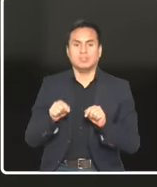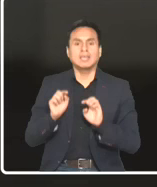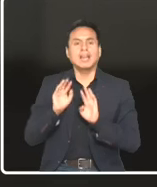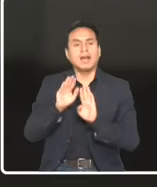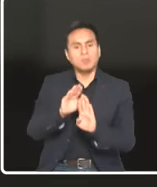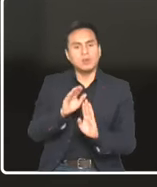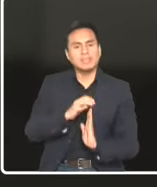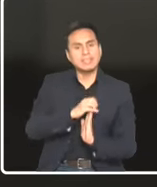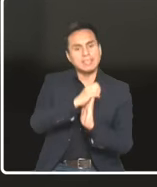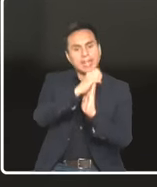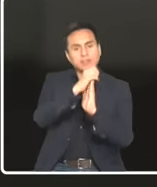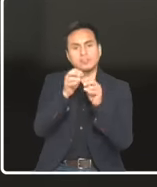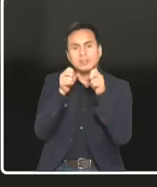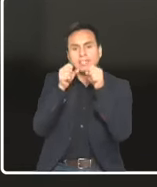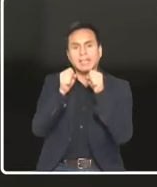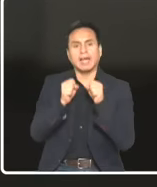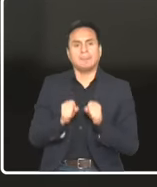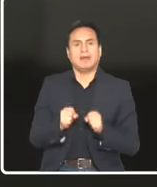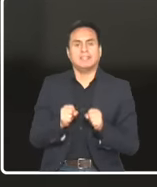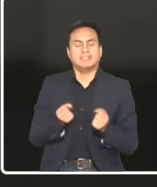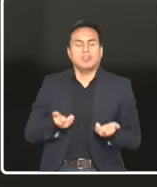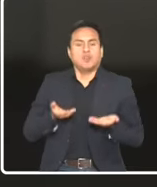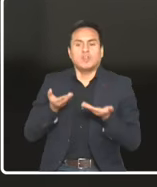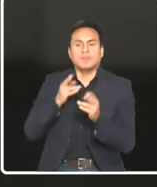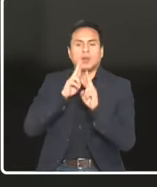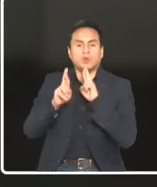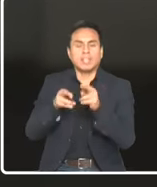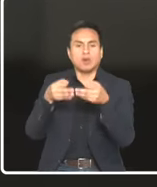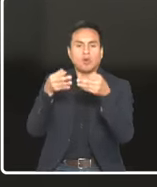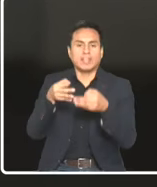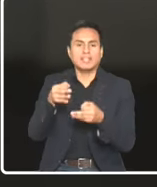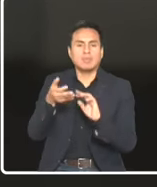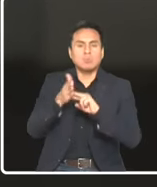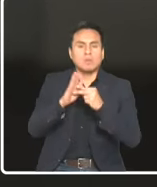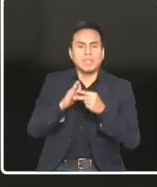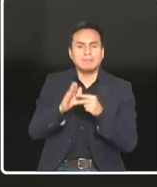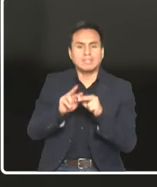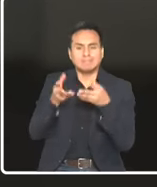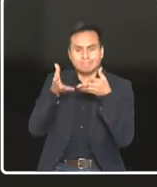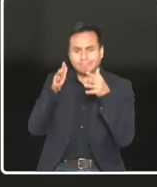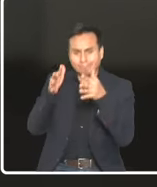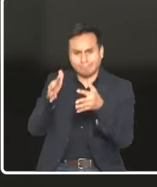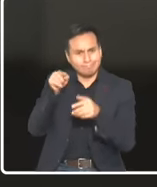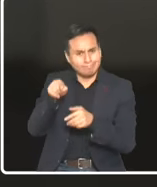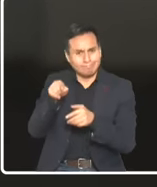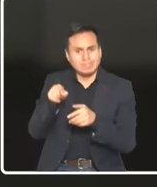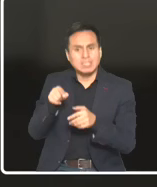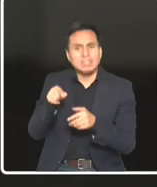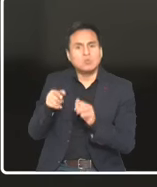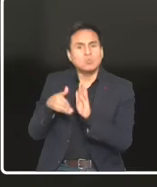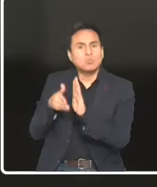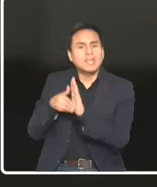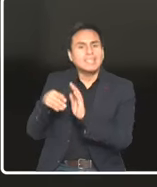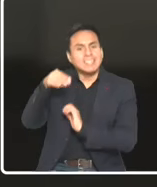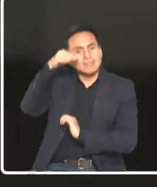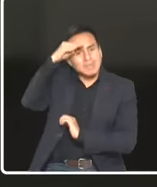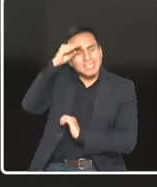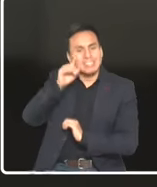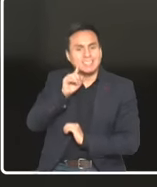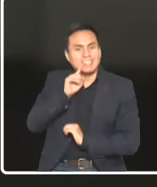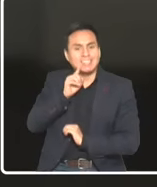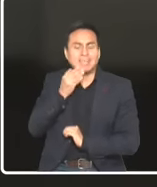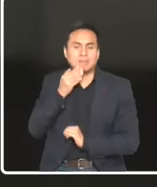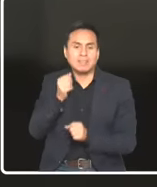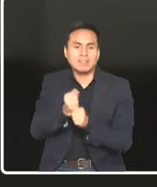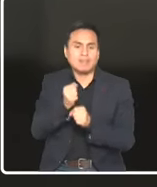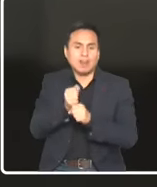apoyado liderazgos que son capaces de ofrecer respuestas concretas a sus problemas fundadas en la experiencia y en el